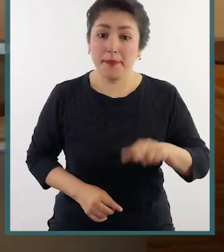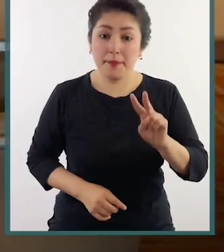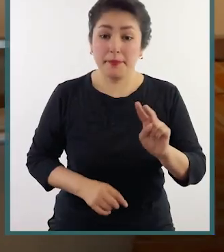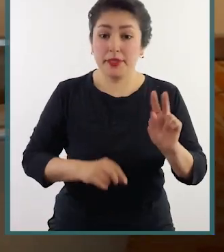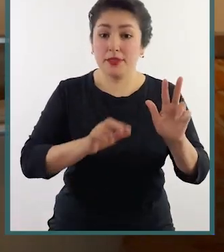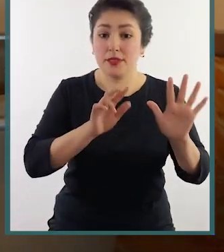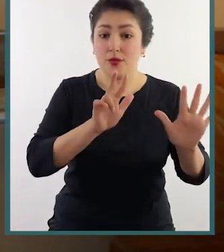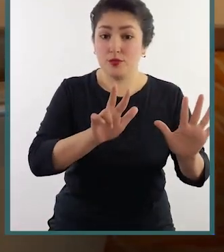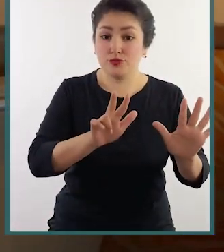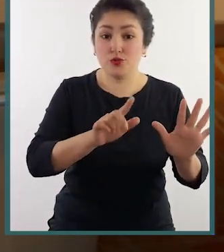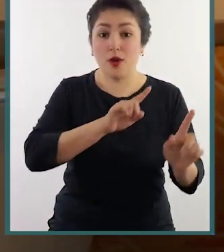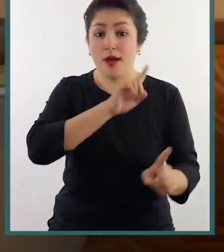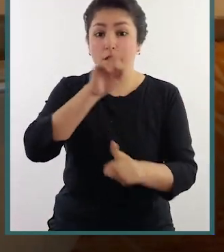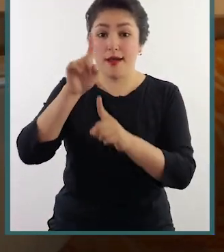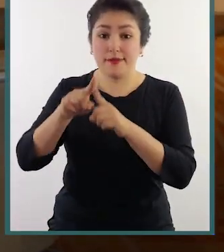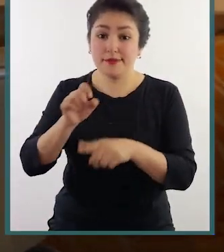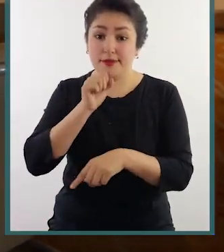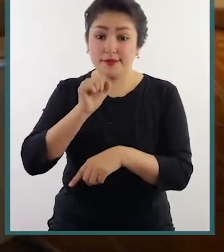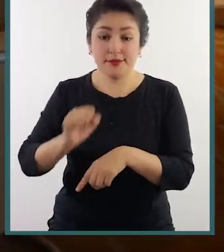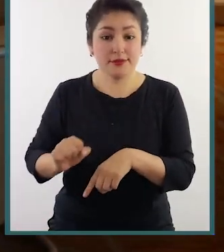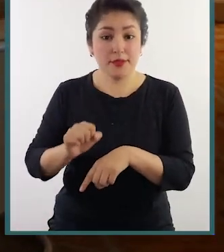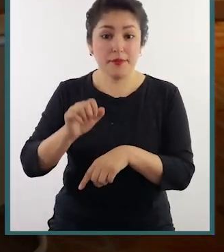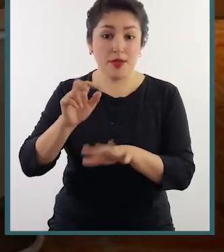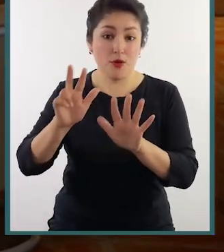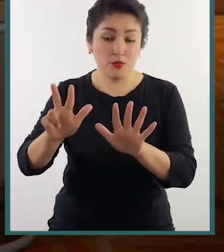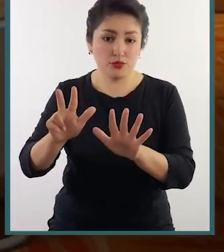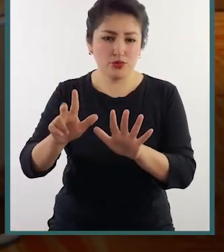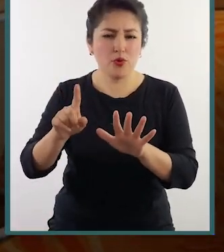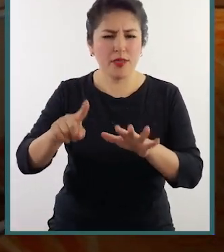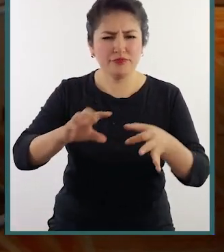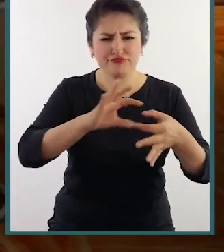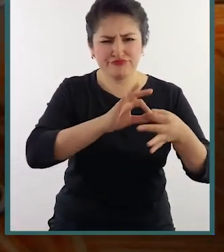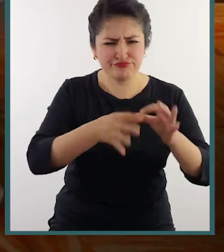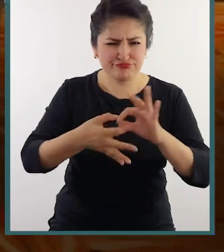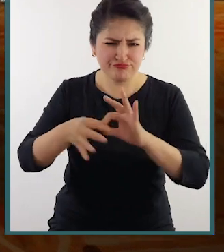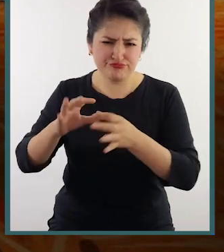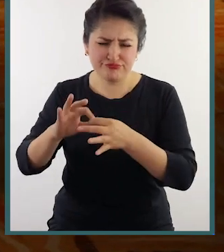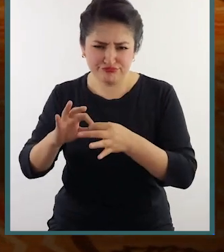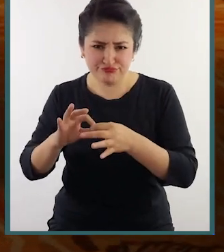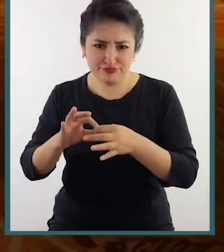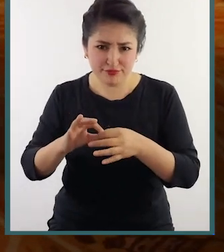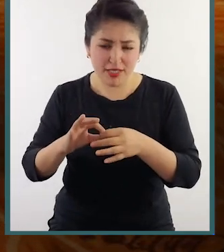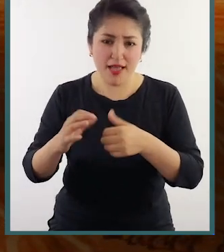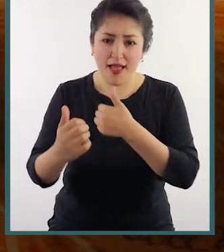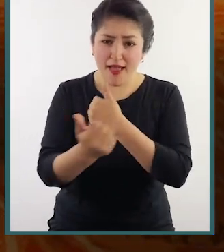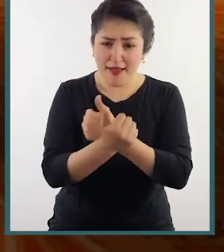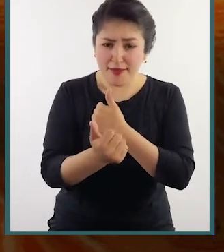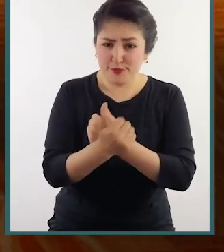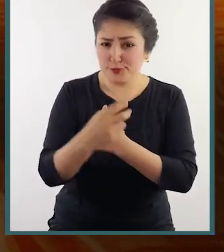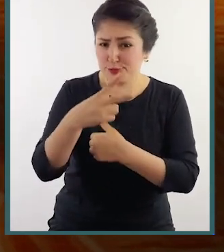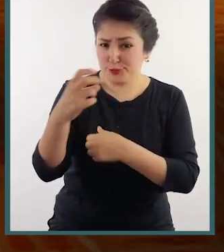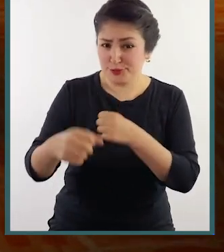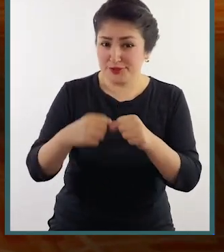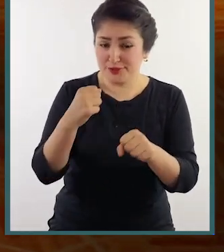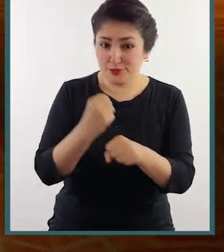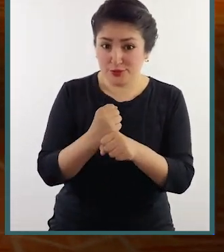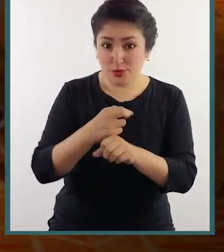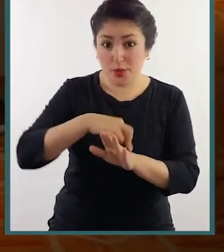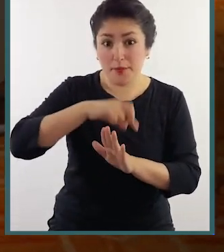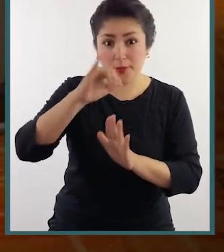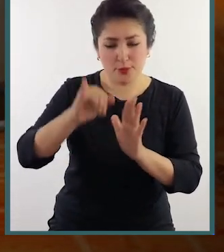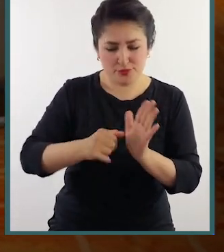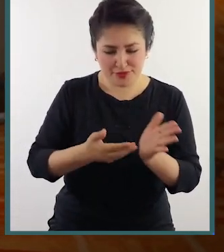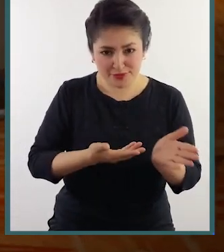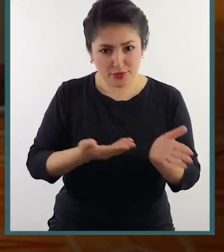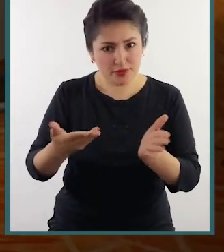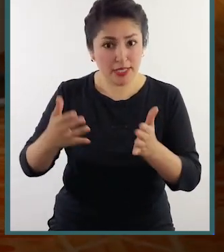Del 28 de noviembre al 8 de diciembre se realizarán los Juegos Bolivarianos Edición Bicentenario en Ayacucho y el